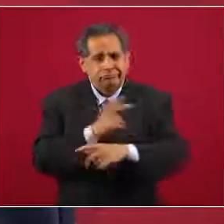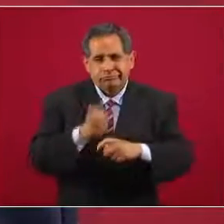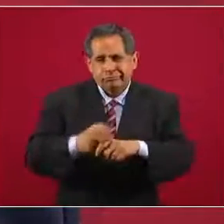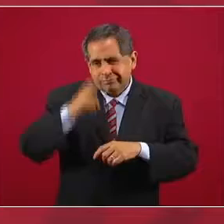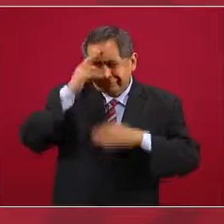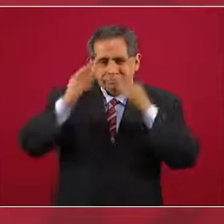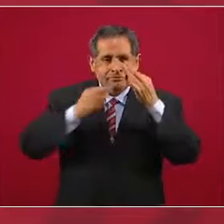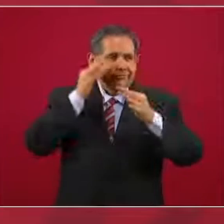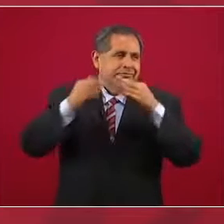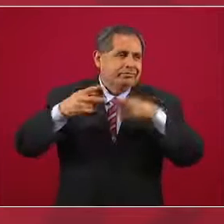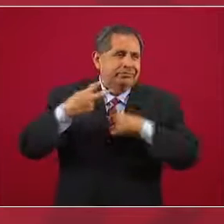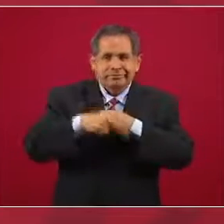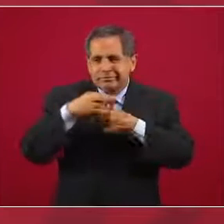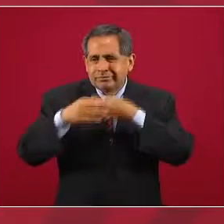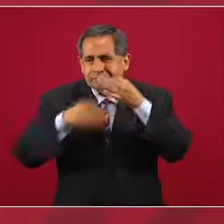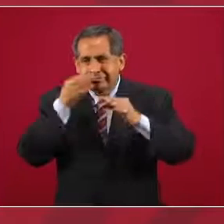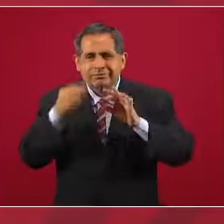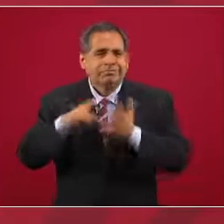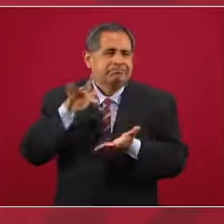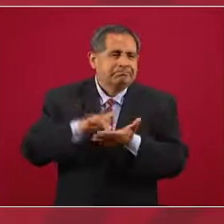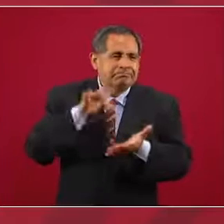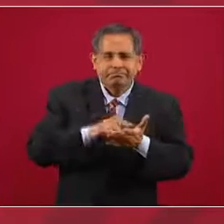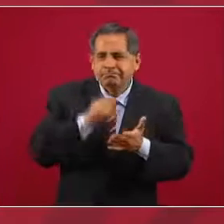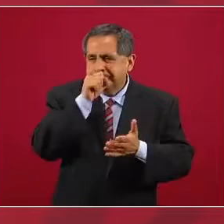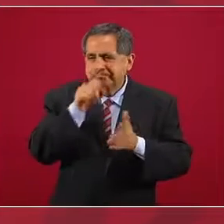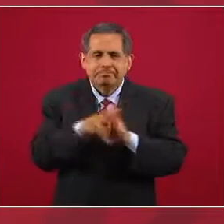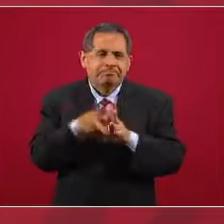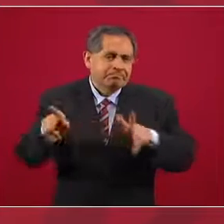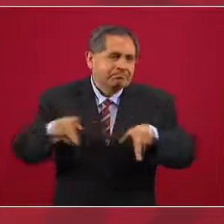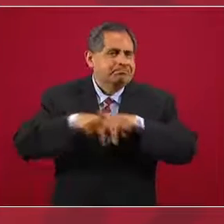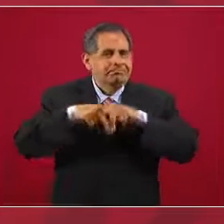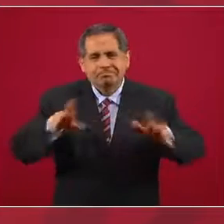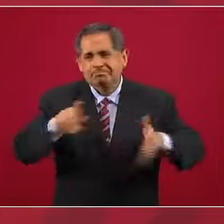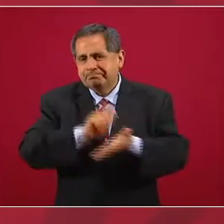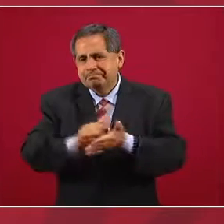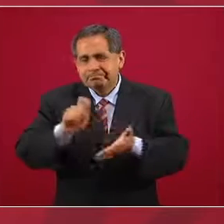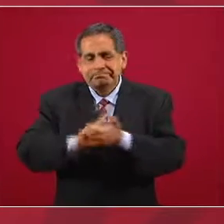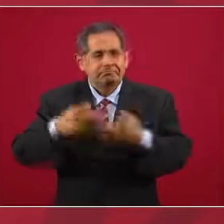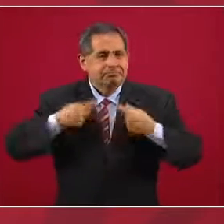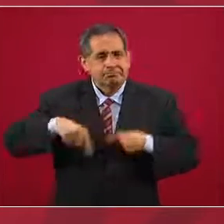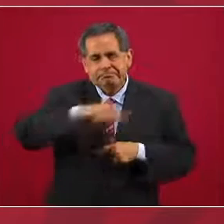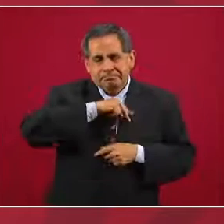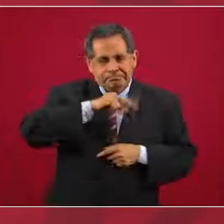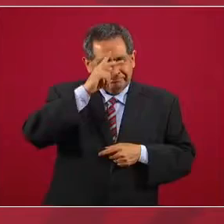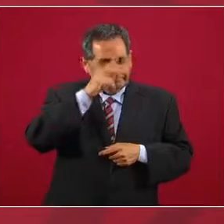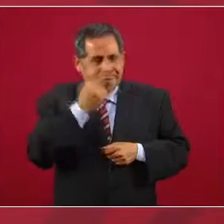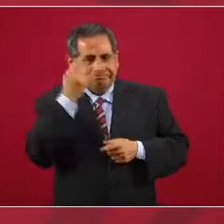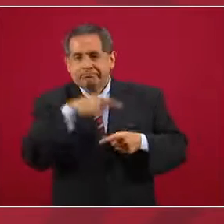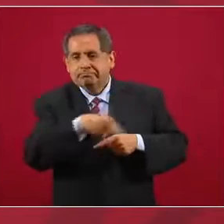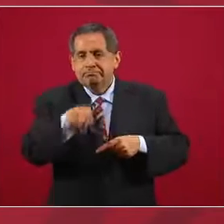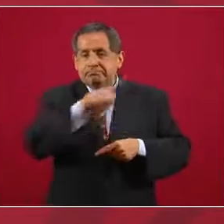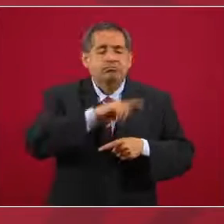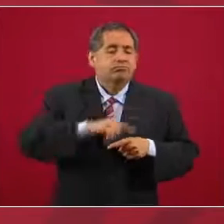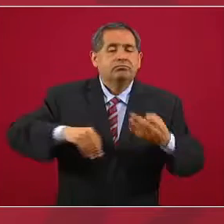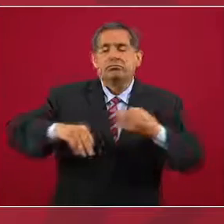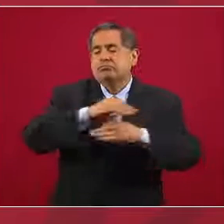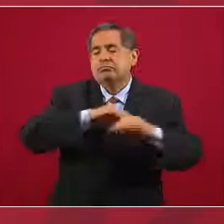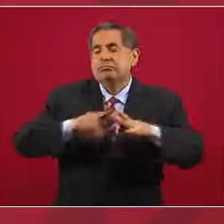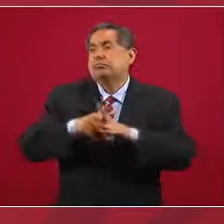comunicación, los escritores, columnistas, intelectuales orgánicos.